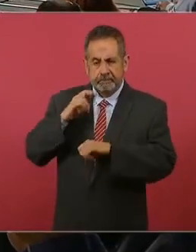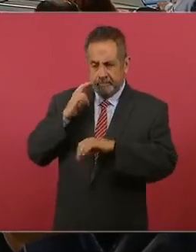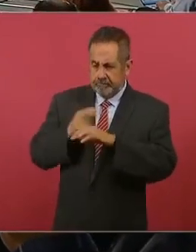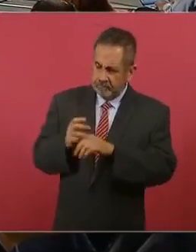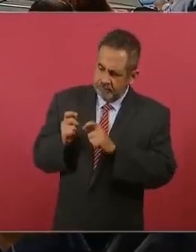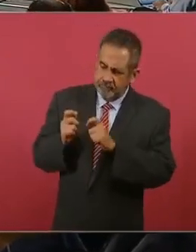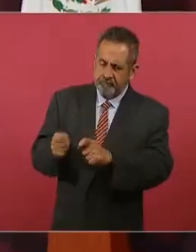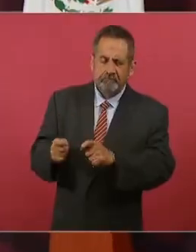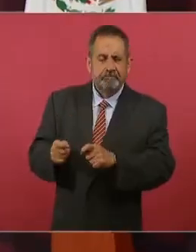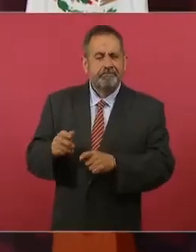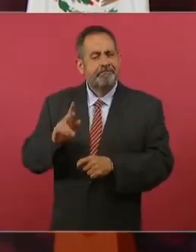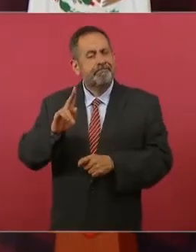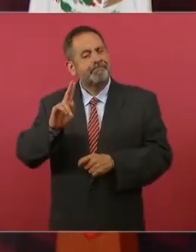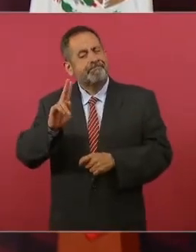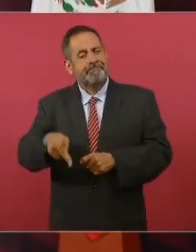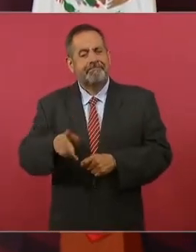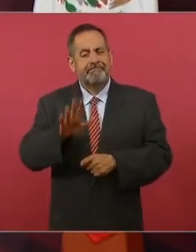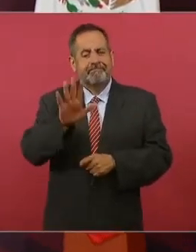embarcación,